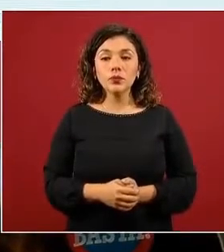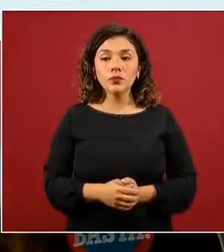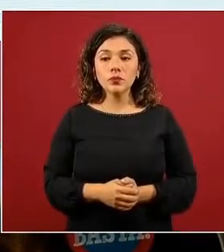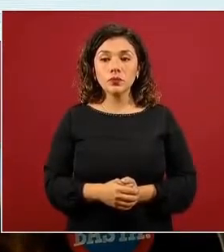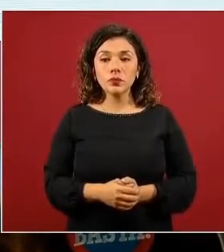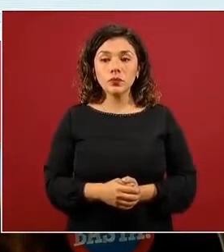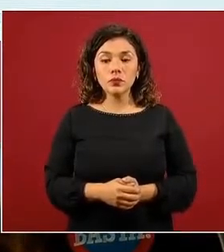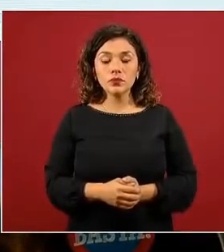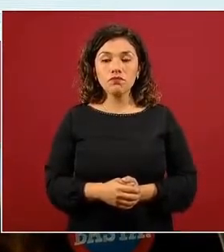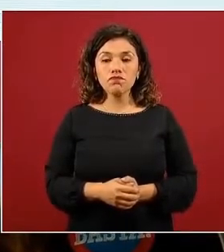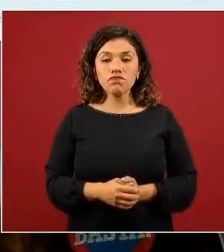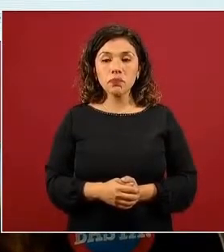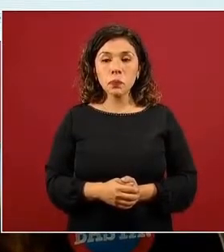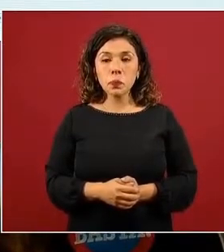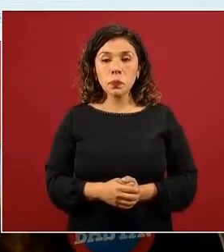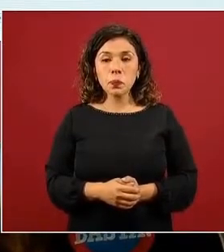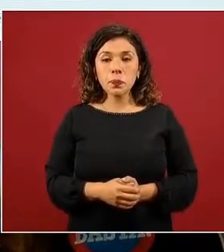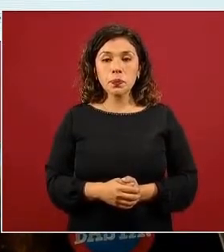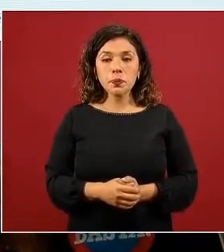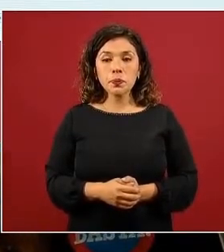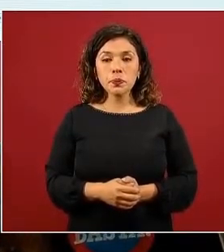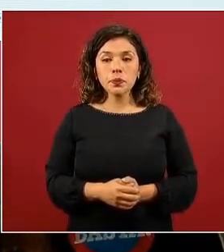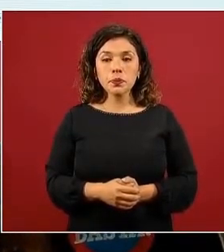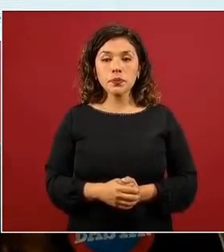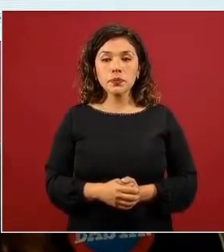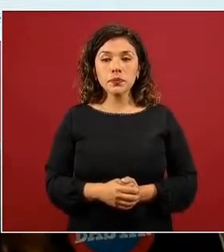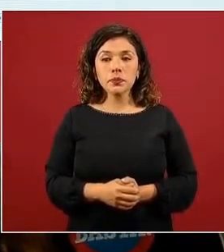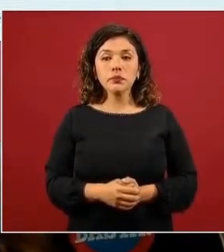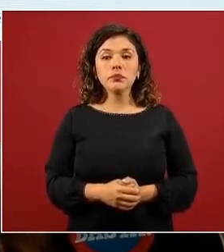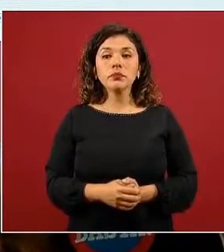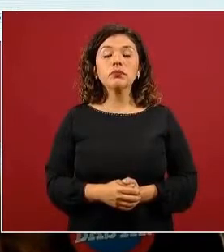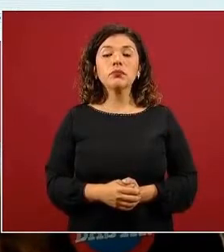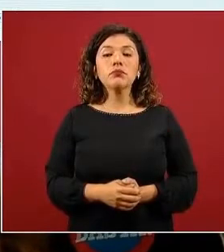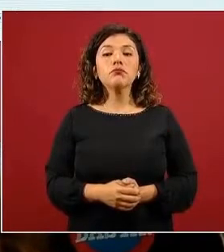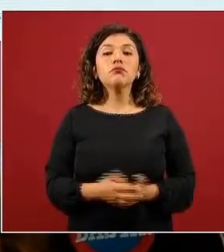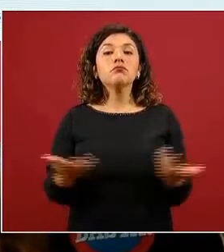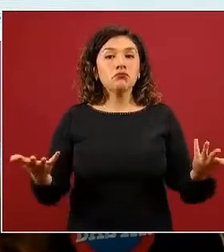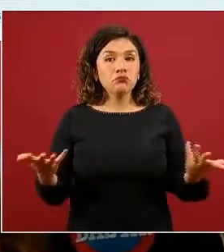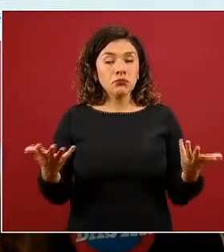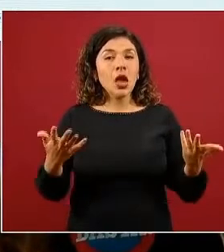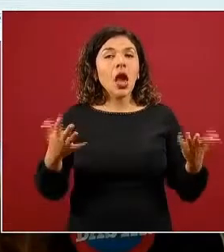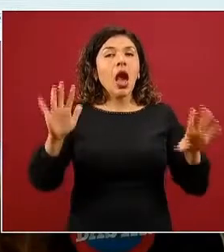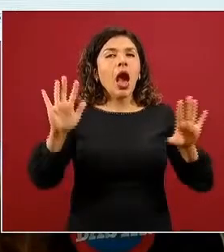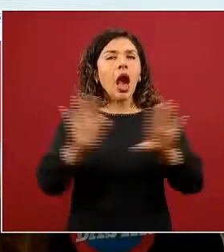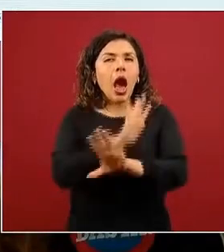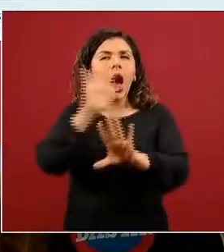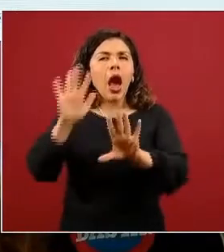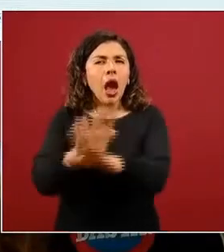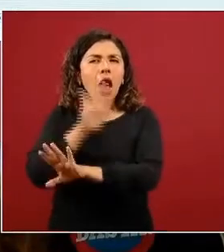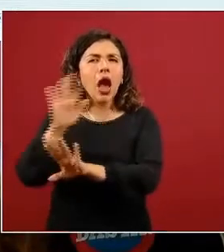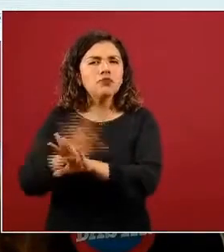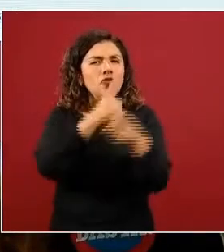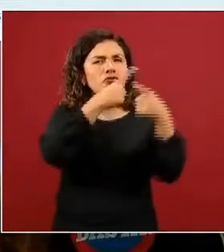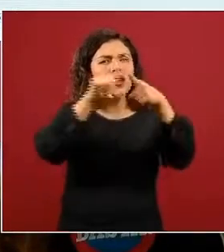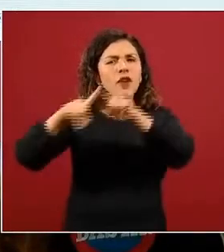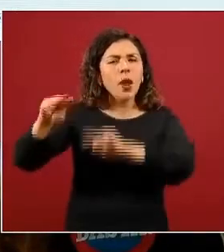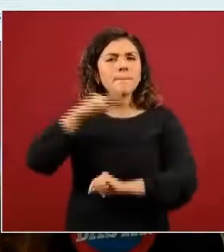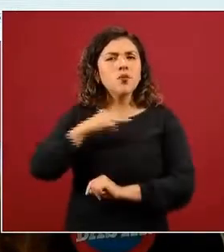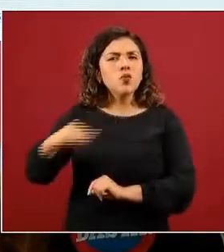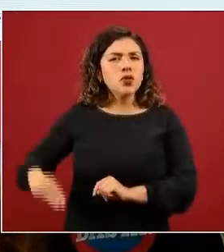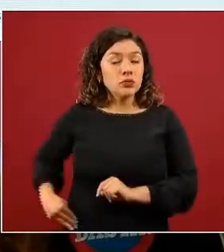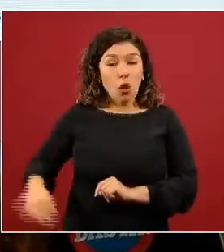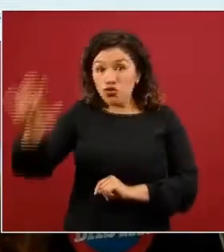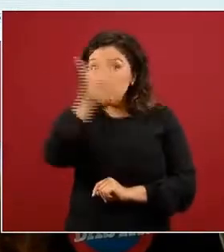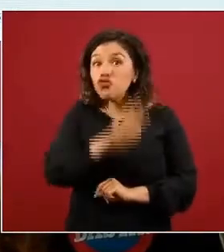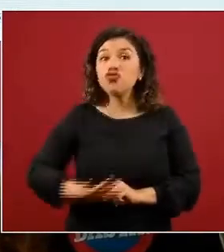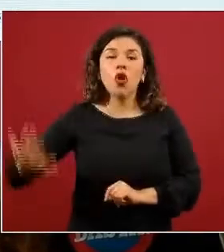La siguiente. Heterogeneidad, es decir, variabilidad entre los municipios. No están